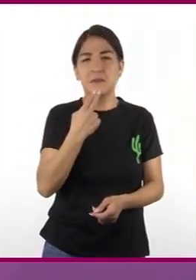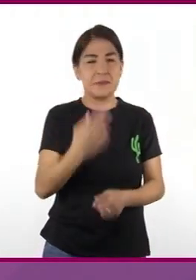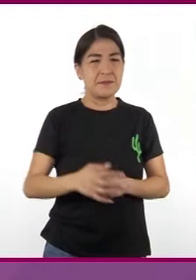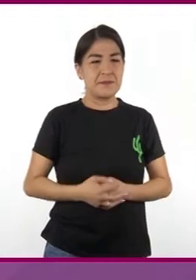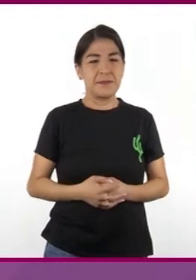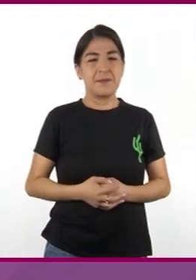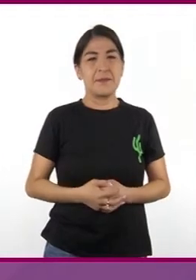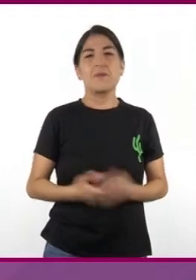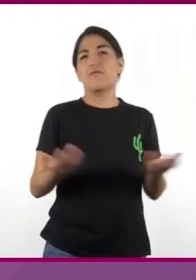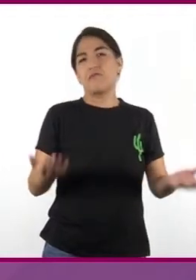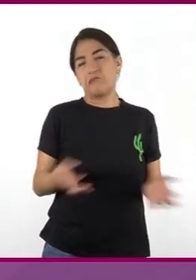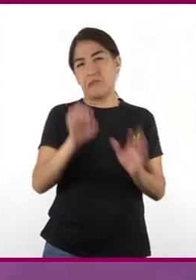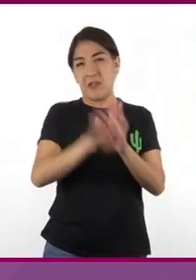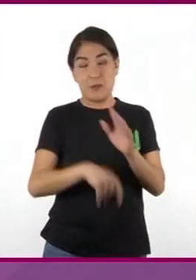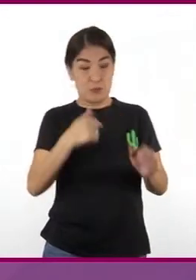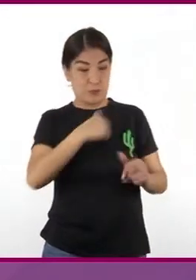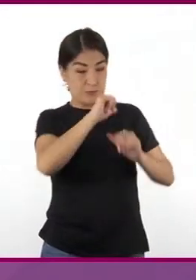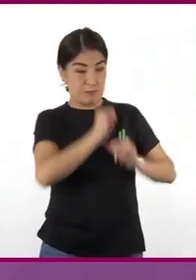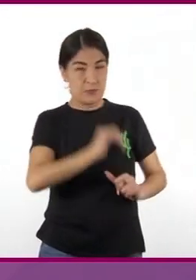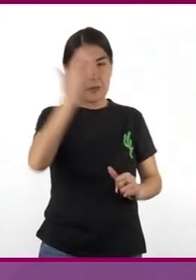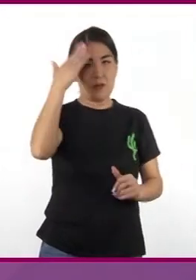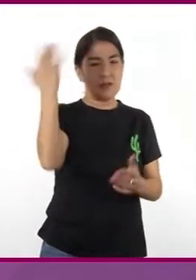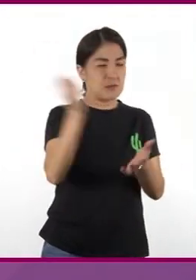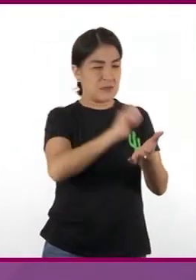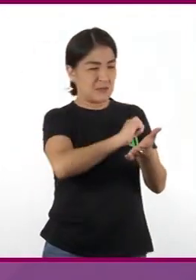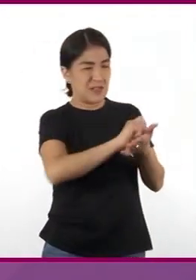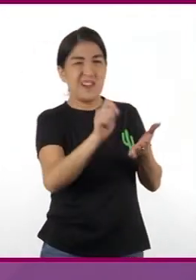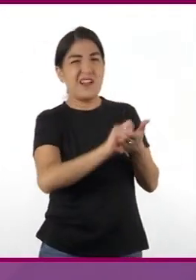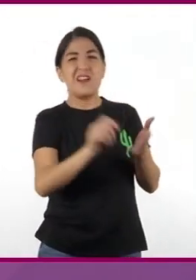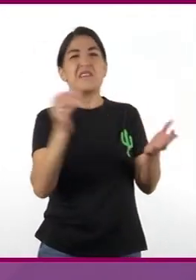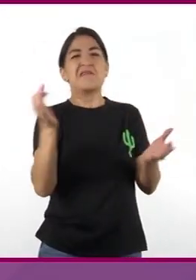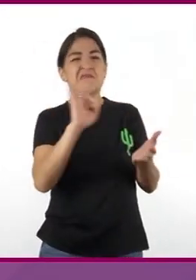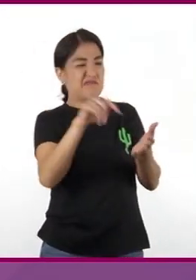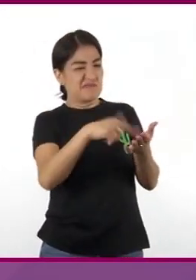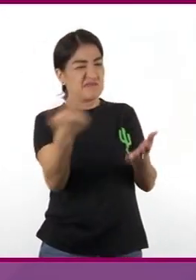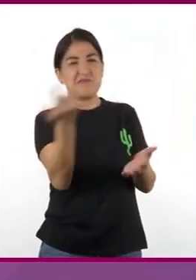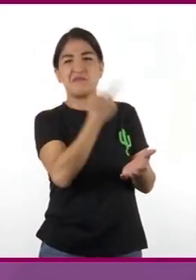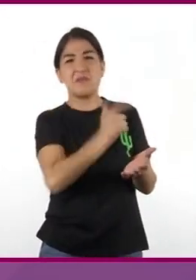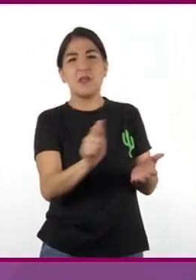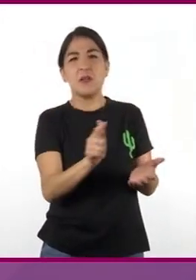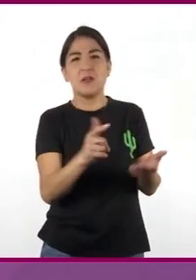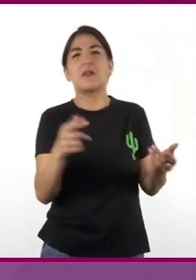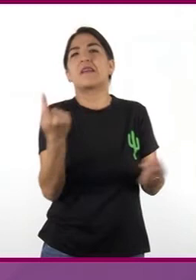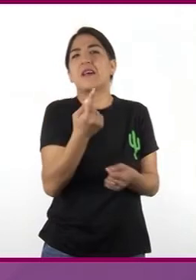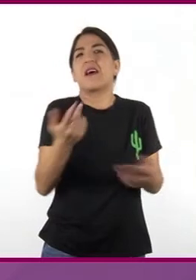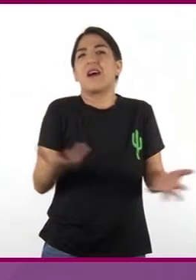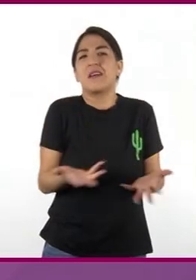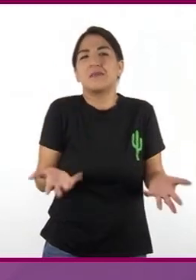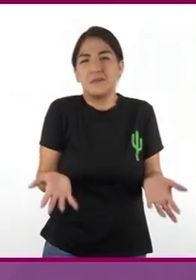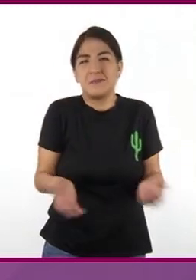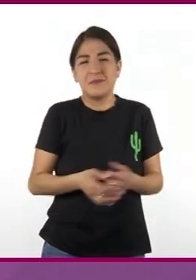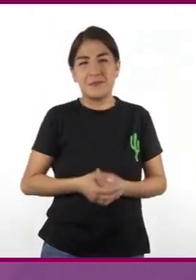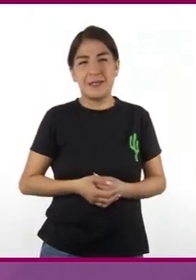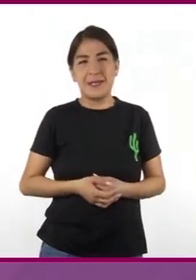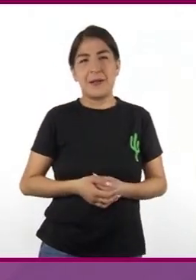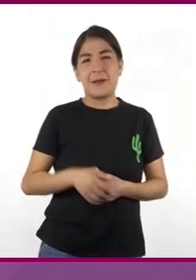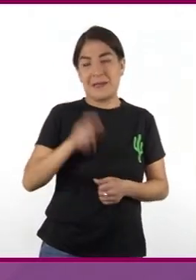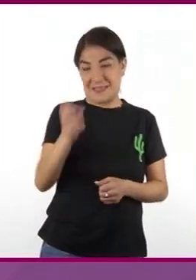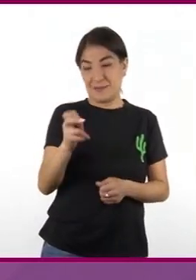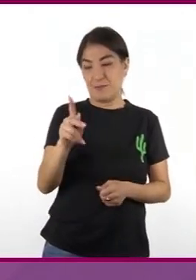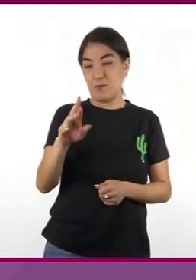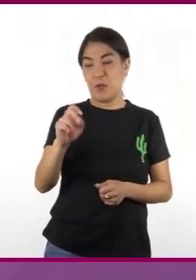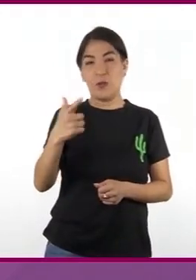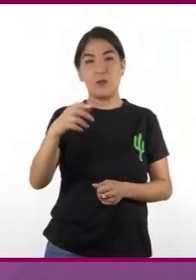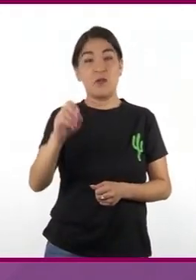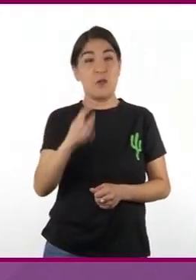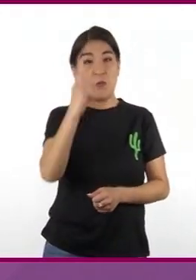autores del prólogo, ¿qué pasaría si no nos agrada el escrito de la obra? ¿Qué se tendría que hacer? En el prólogo, ¿puede intervenir solo